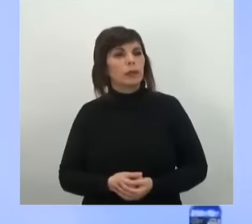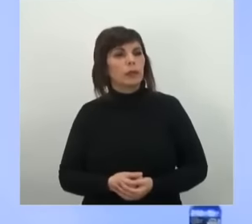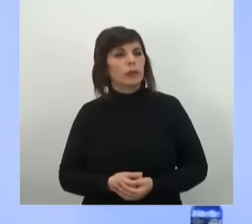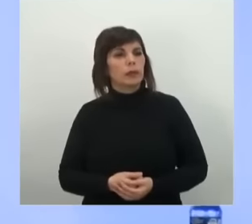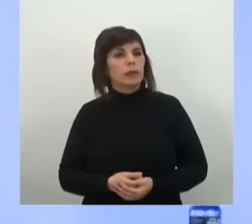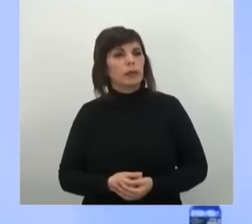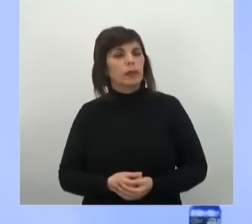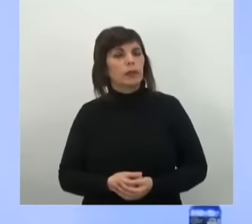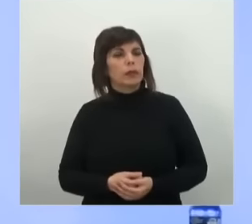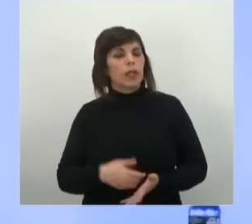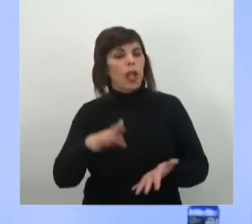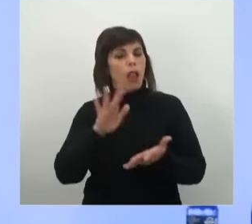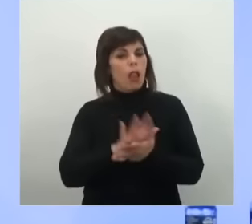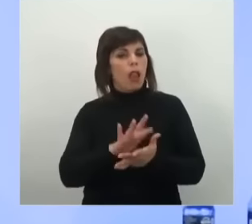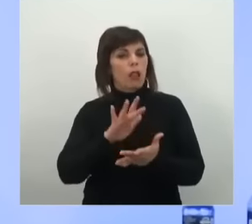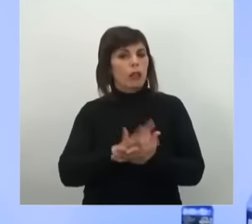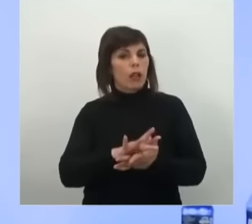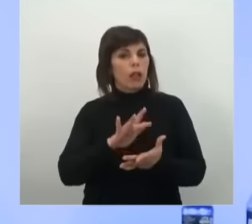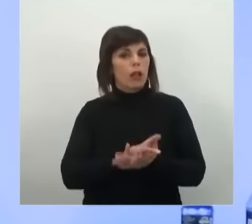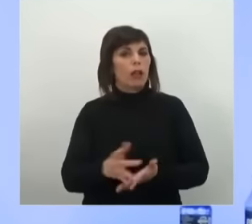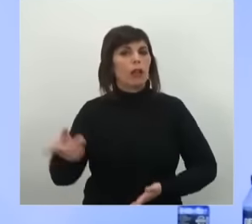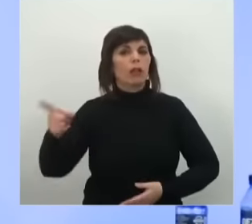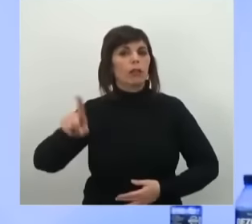la calma de La tempestad